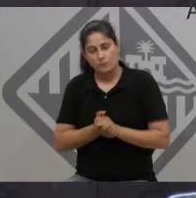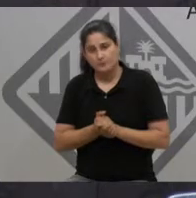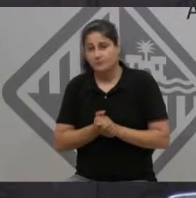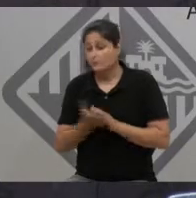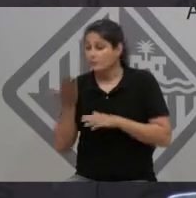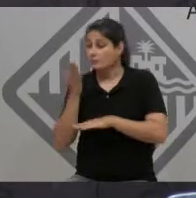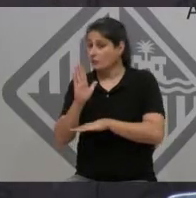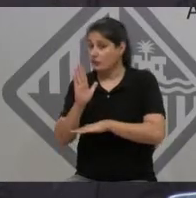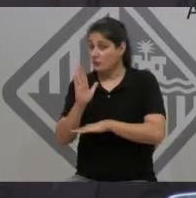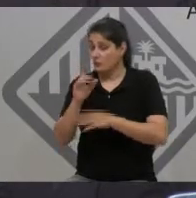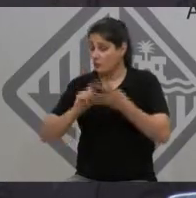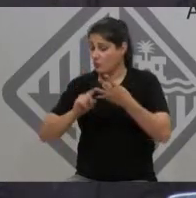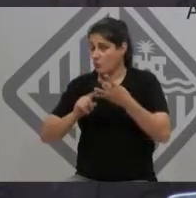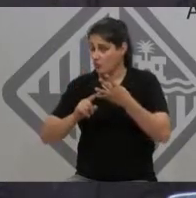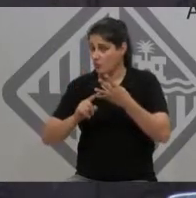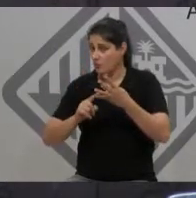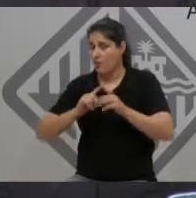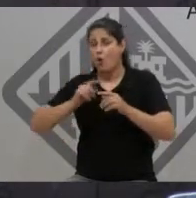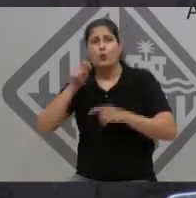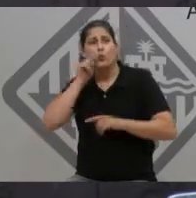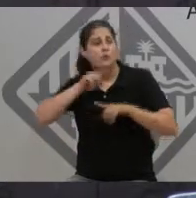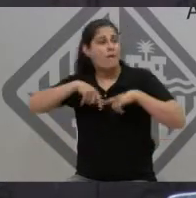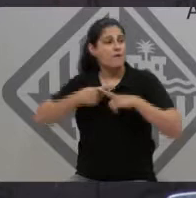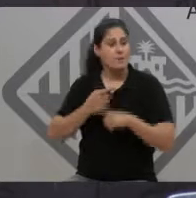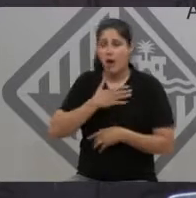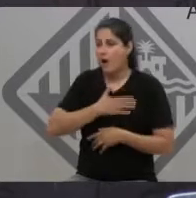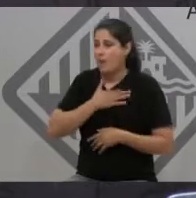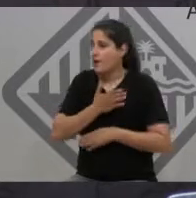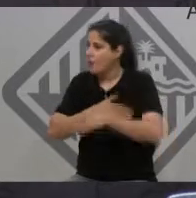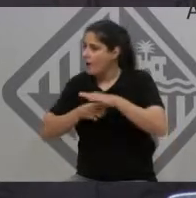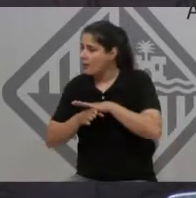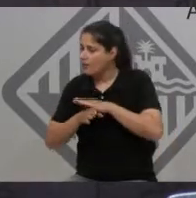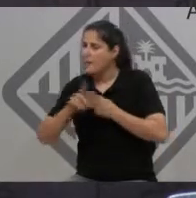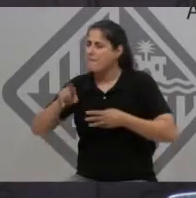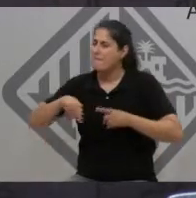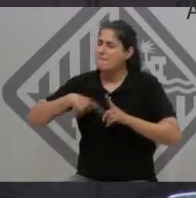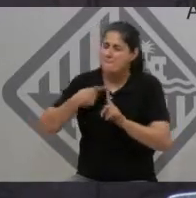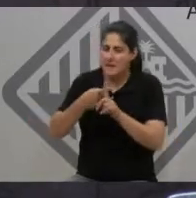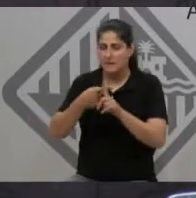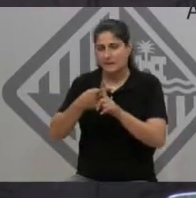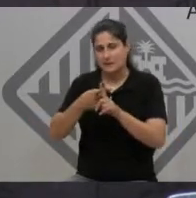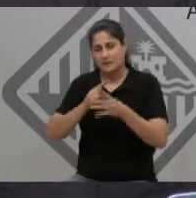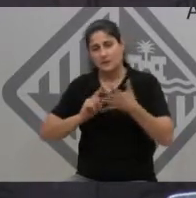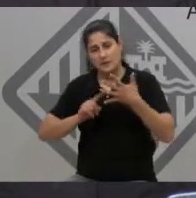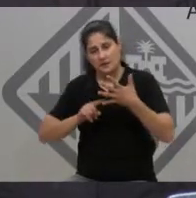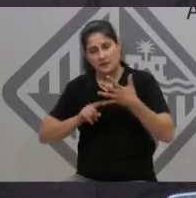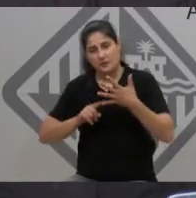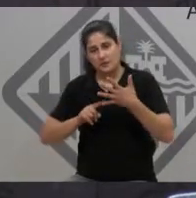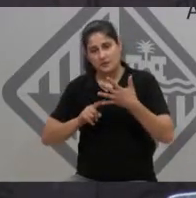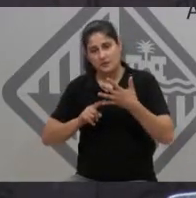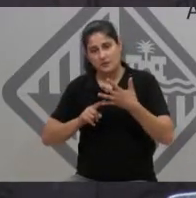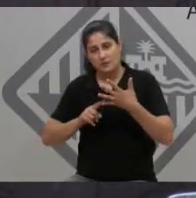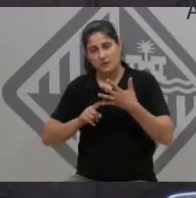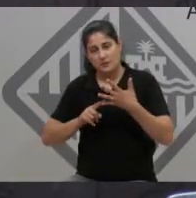4, con un turismo familiar más amable, fácil y accesible, sino también como la quinta propuesta llevamos de aprobar y